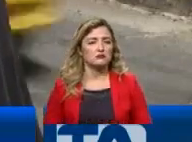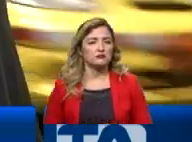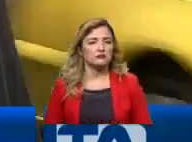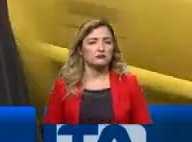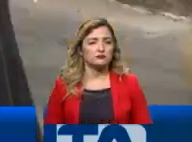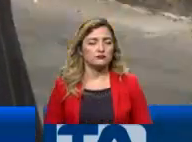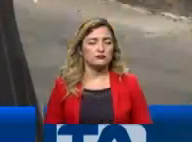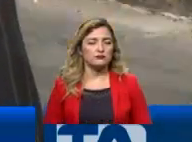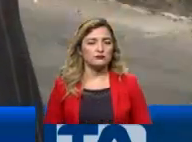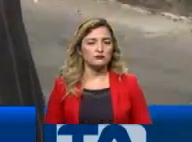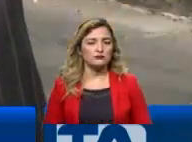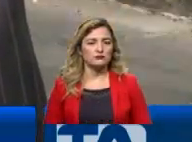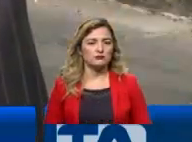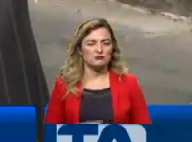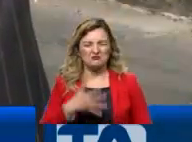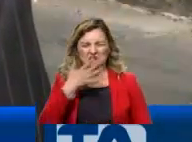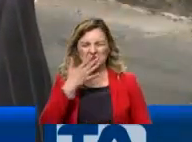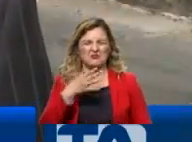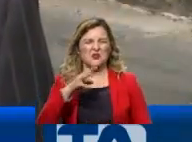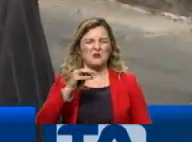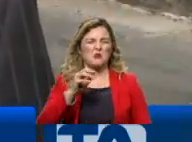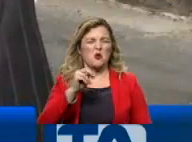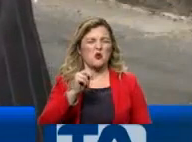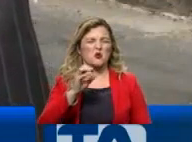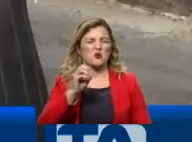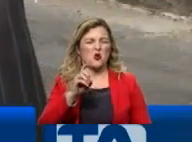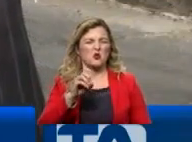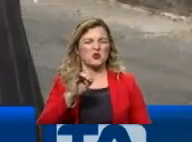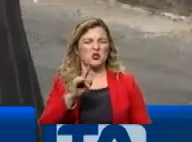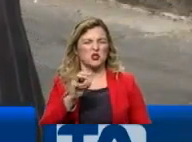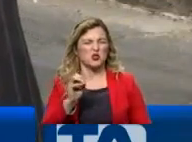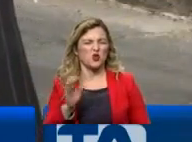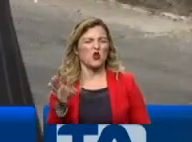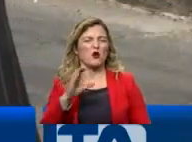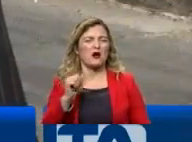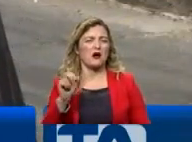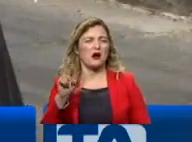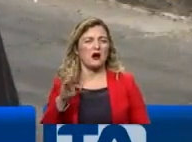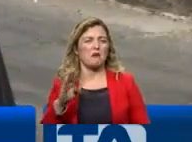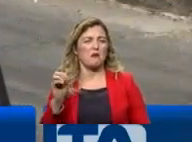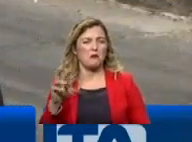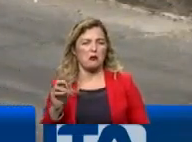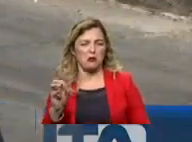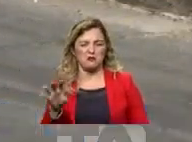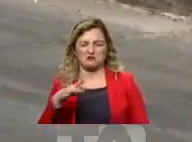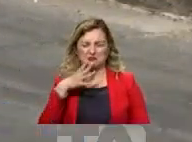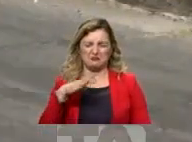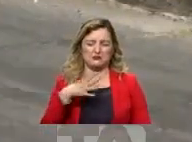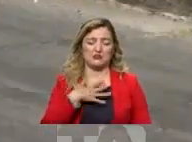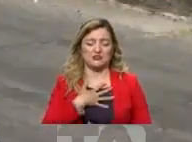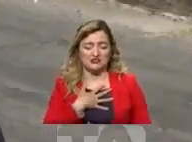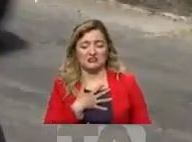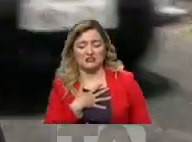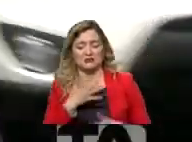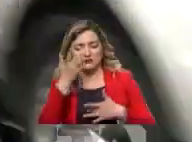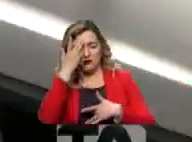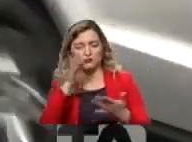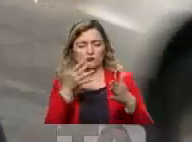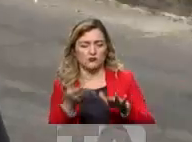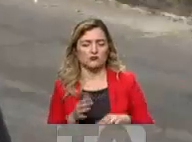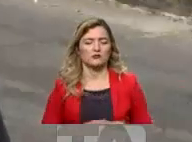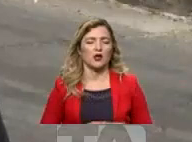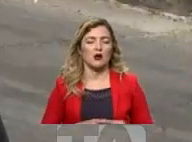la afectación de monóxido de carbono la huella de carbono como comúnmente se llama nosotros ahora queremos hacer una prueba en la ciudad de quito hemos